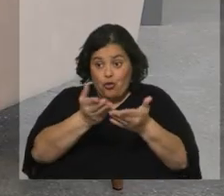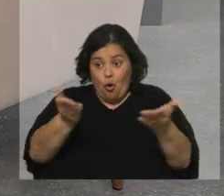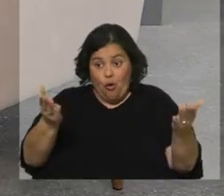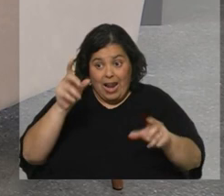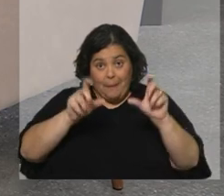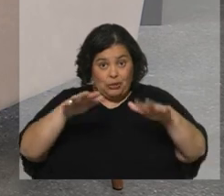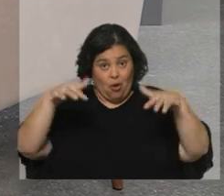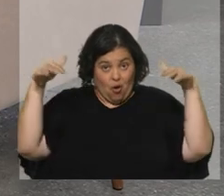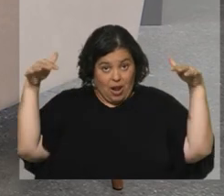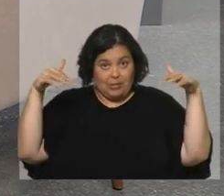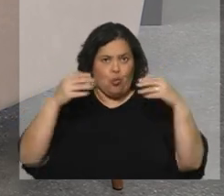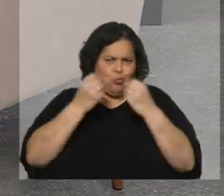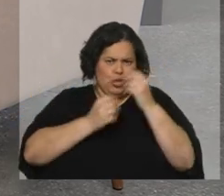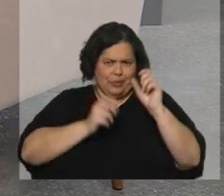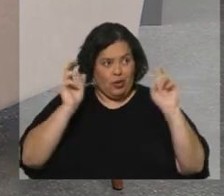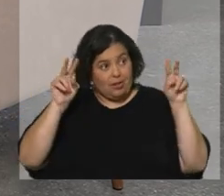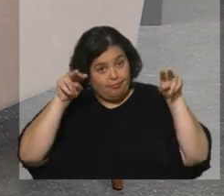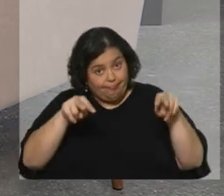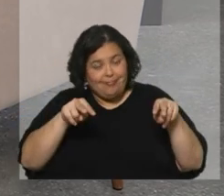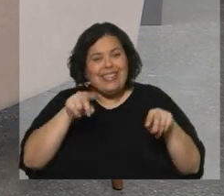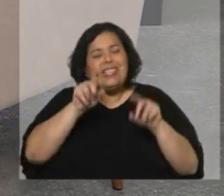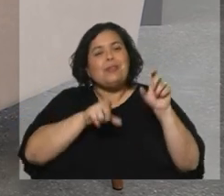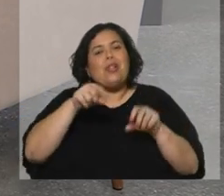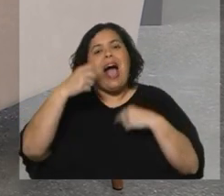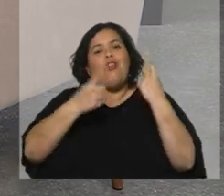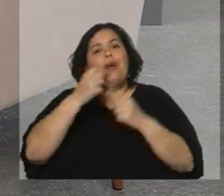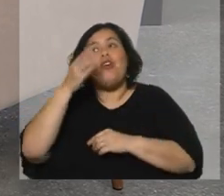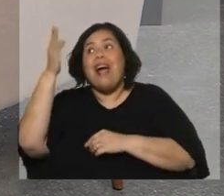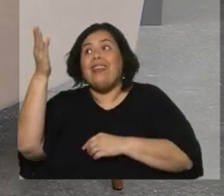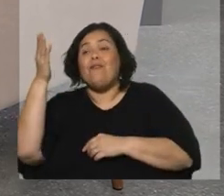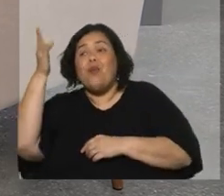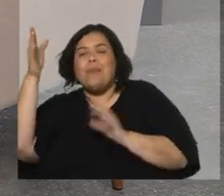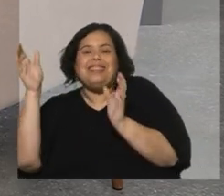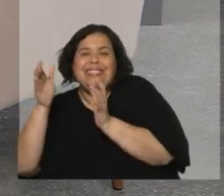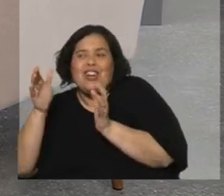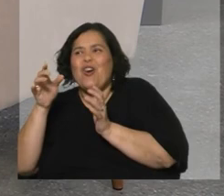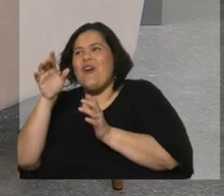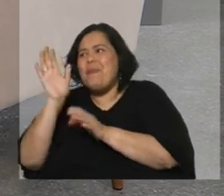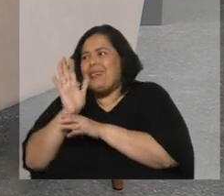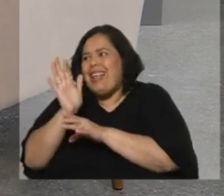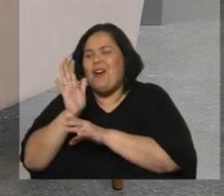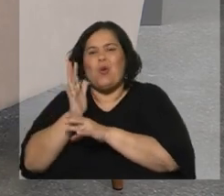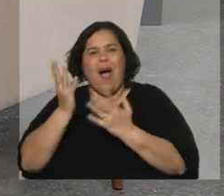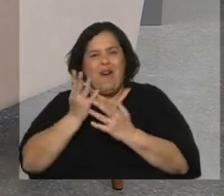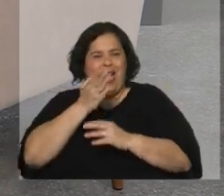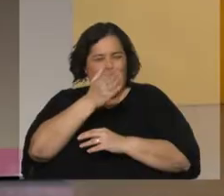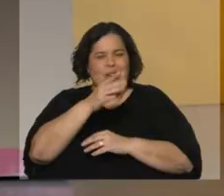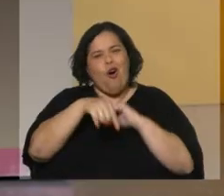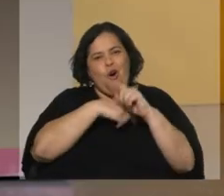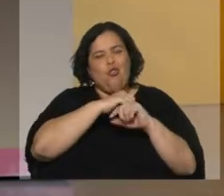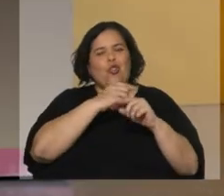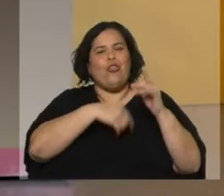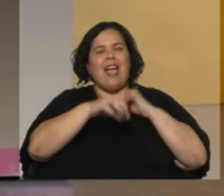o muchas de ellas son gente que capaz que fue a otra espectáculo más chico y mañana o que ahora que tengo un espectáculo nuevo que estoy haciendo ahora que voy a hacer en el muy